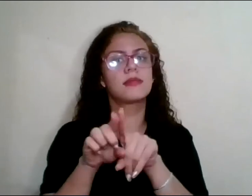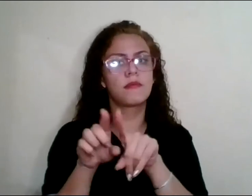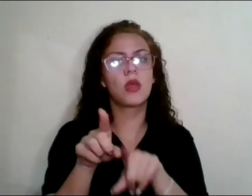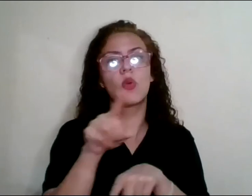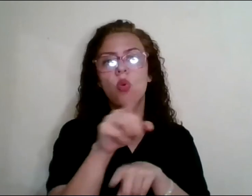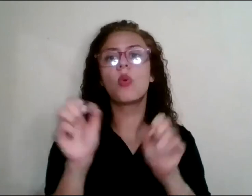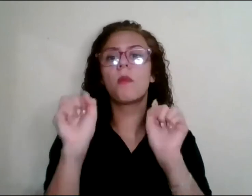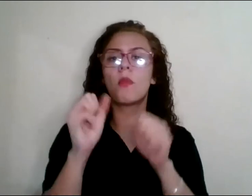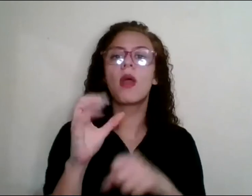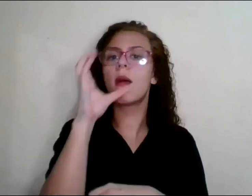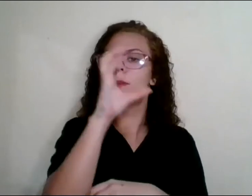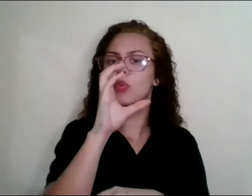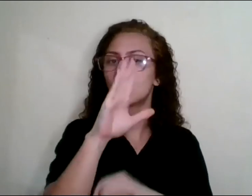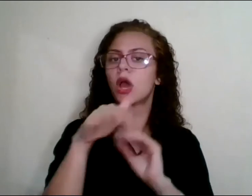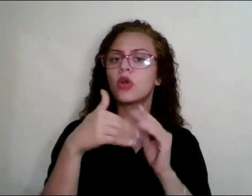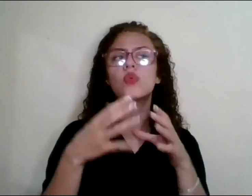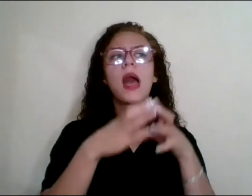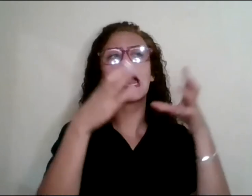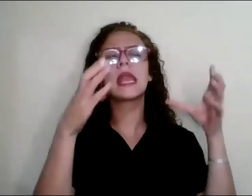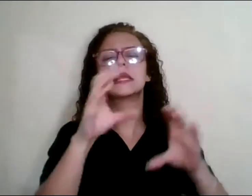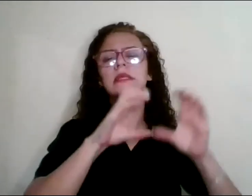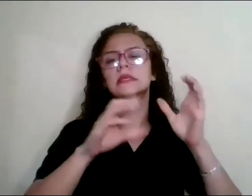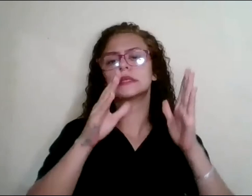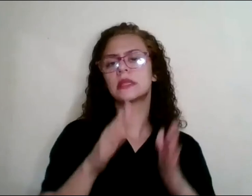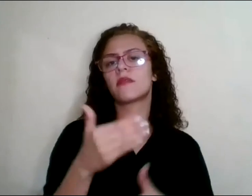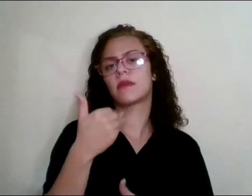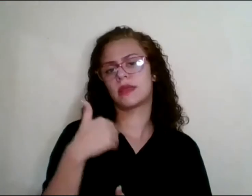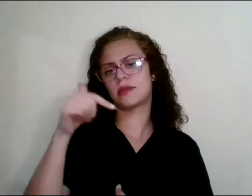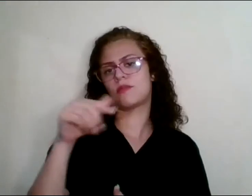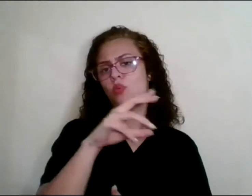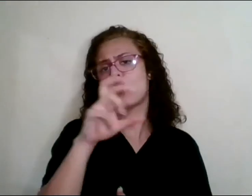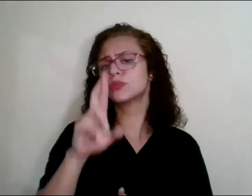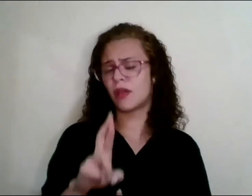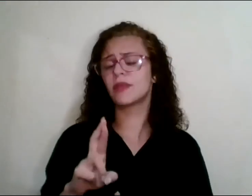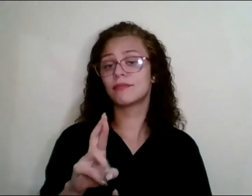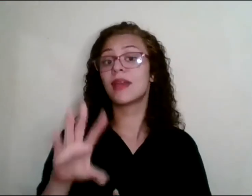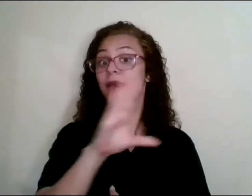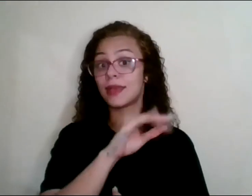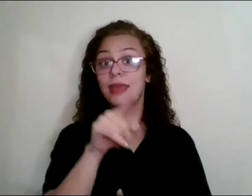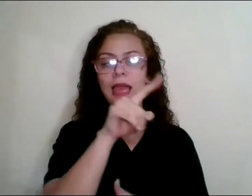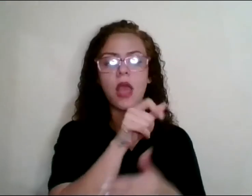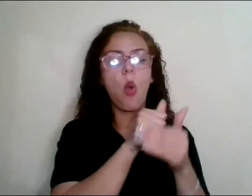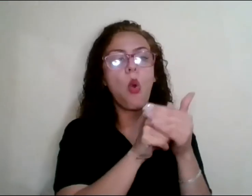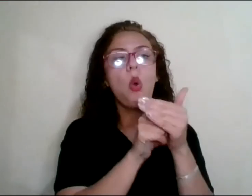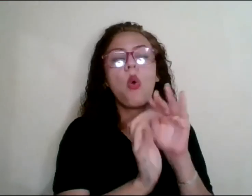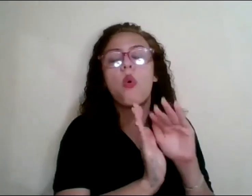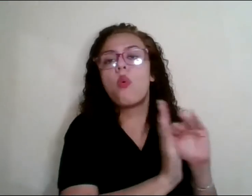podamos buscar a todas esas grandes científicas que tenemos en Costa Rica y que están ocultas.